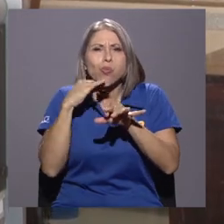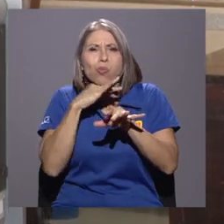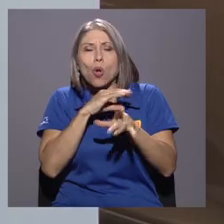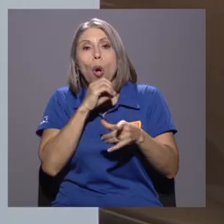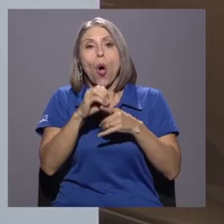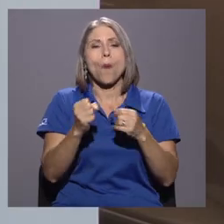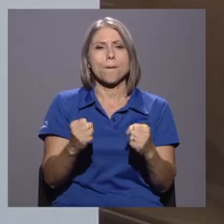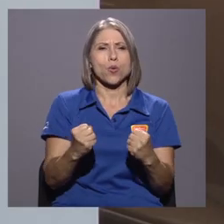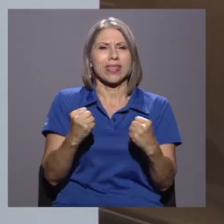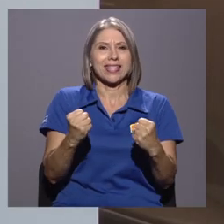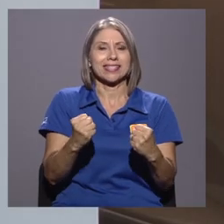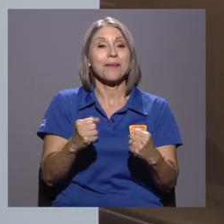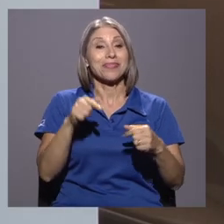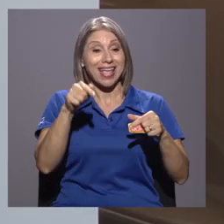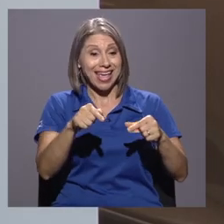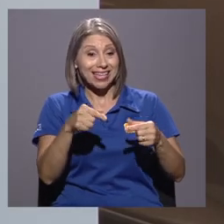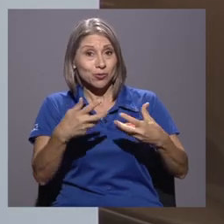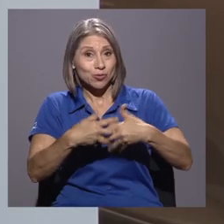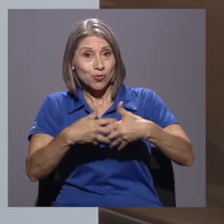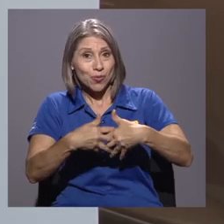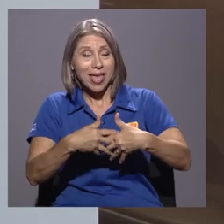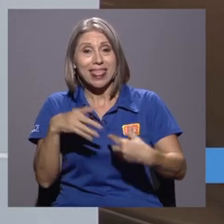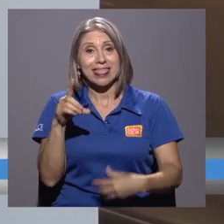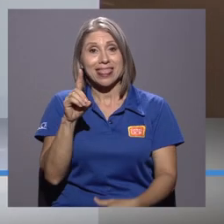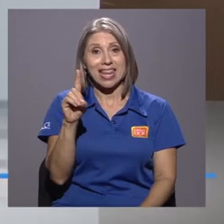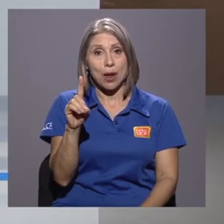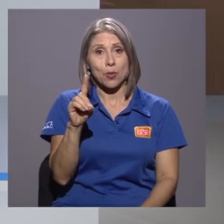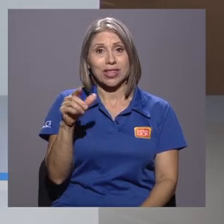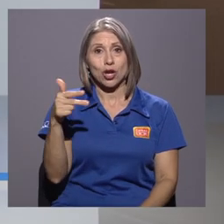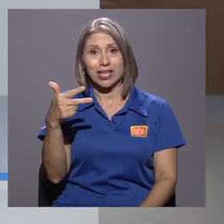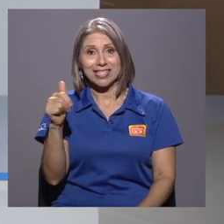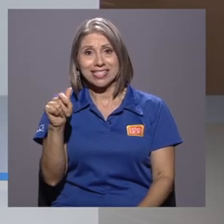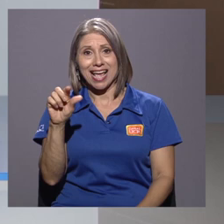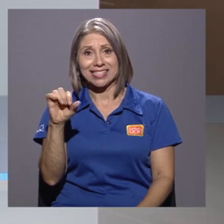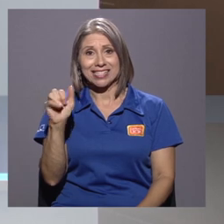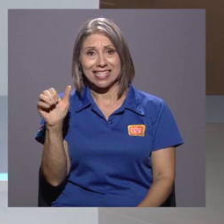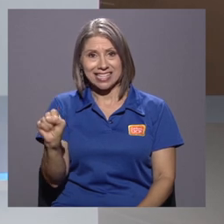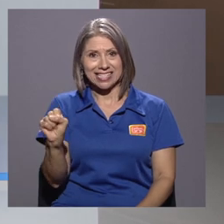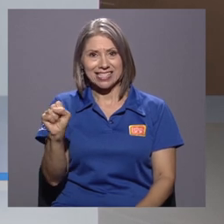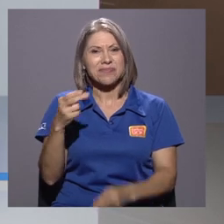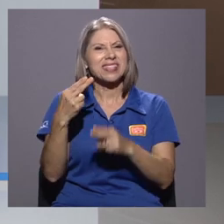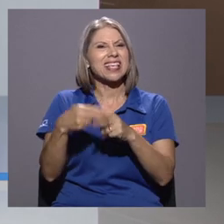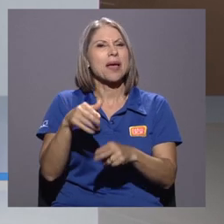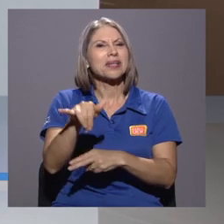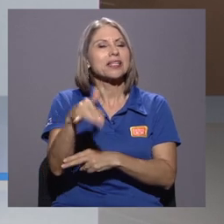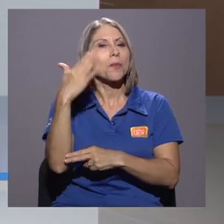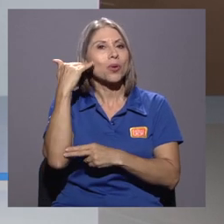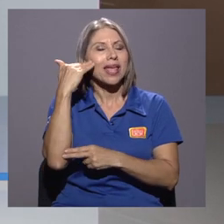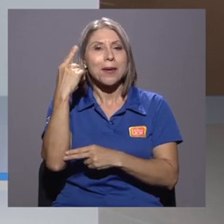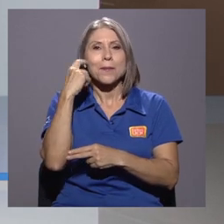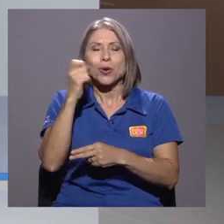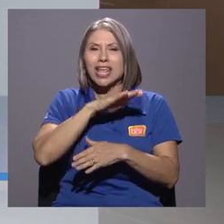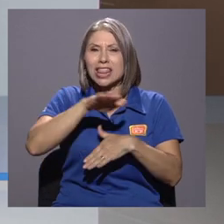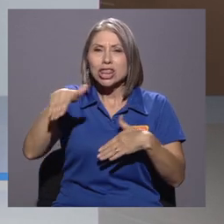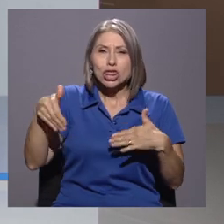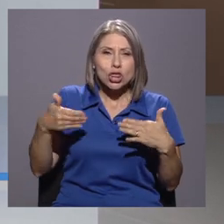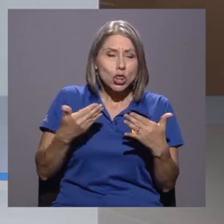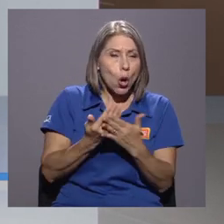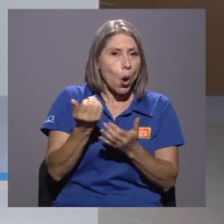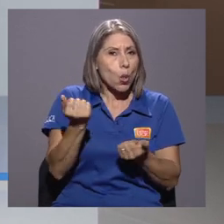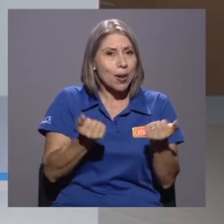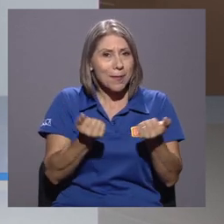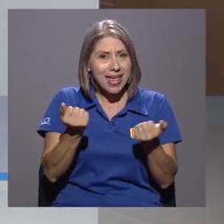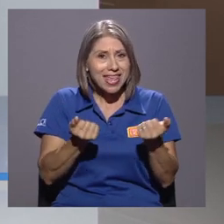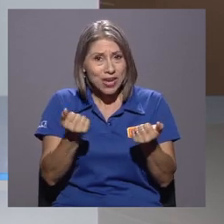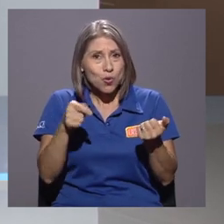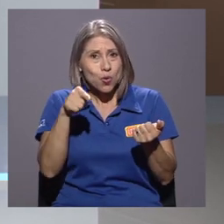Es un dinamómetro de chasis, se llama así porque precisamente la característica principal que tiene es que se introduce todo el vehículo y